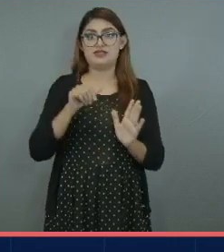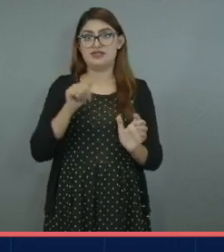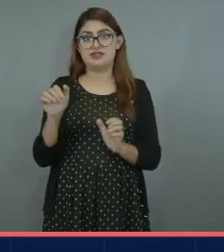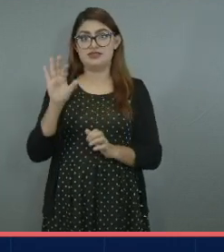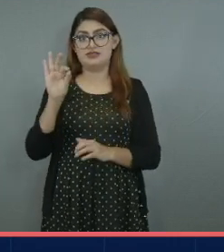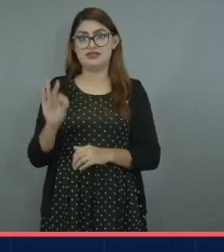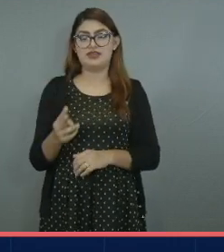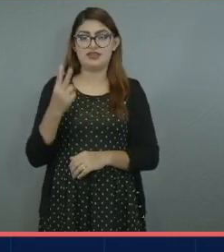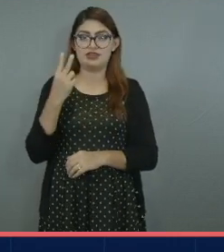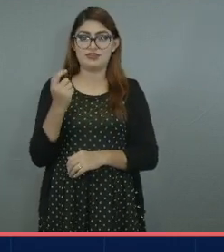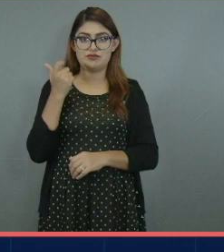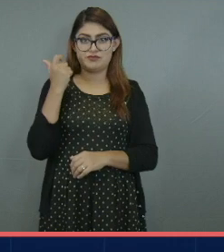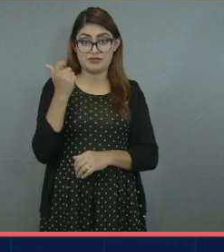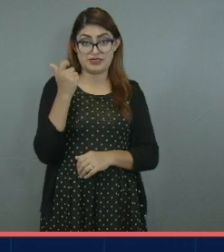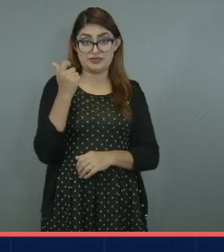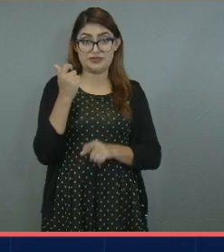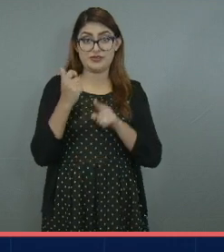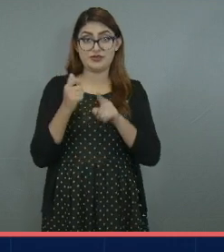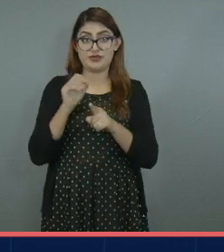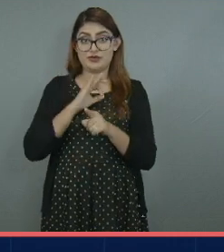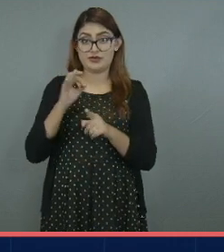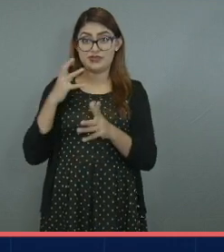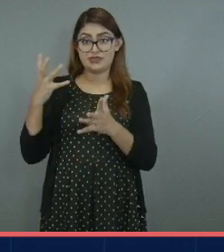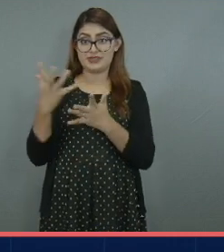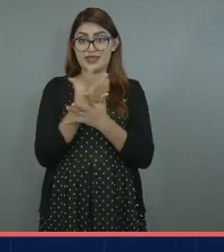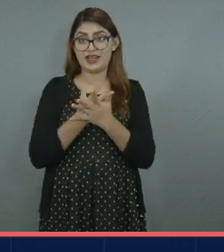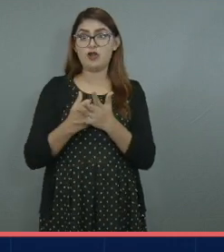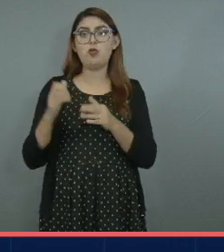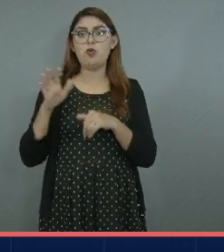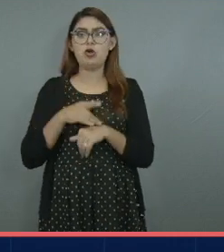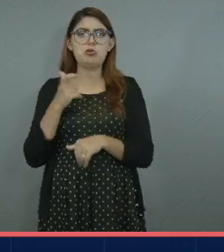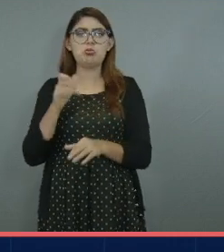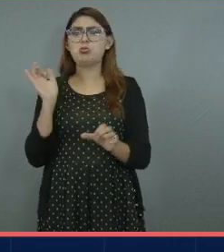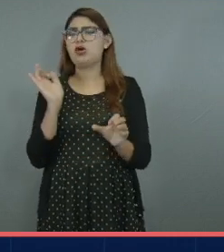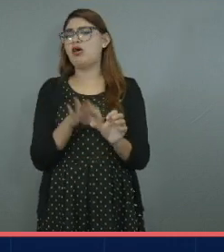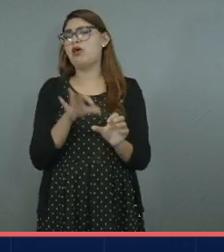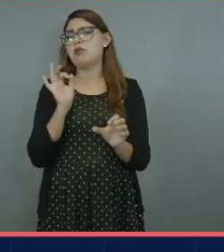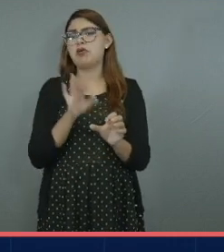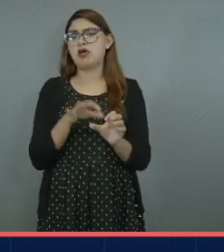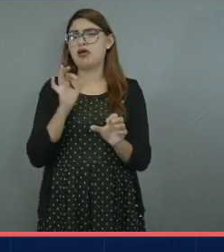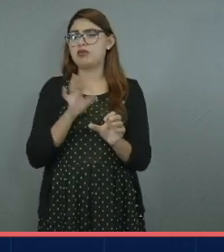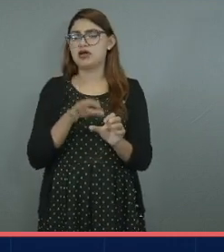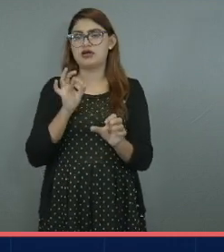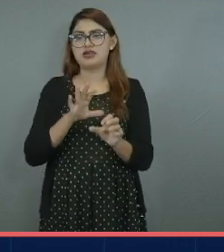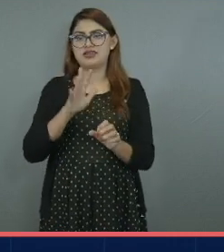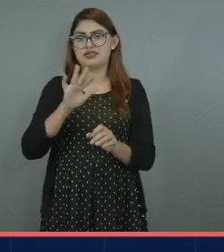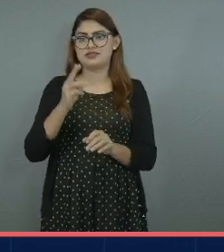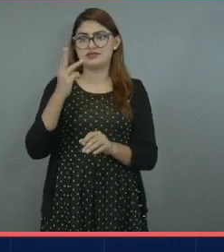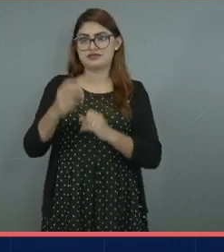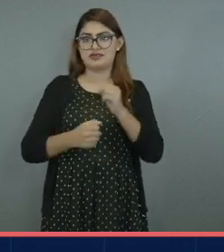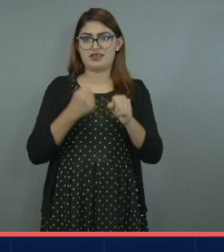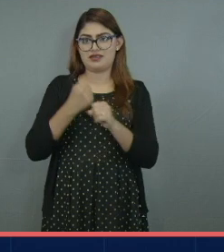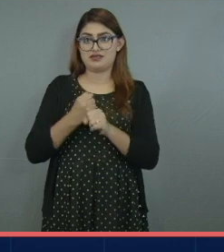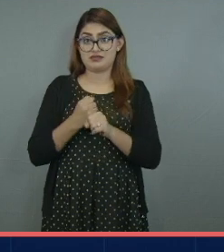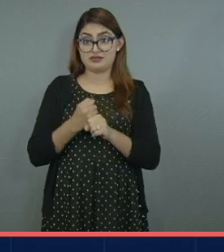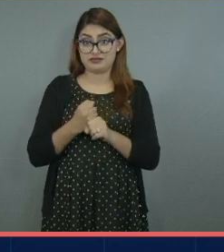1.238.642 pesos puedes estar ganando solamente con ahorrar durante 53